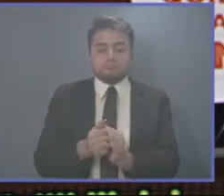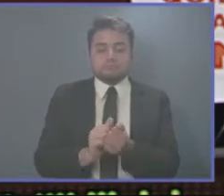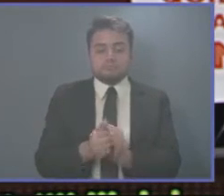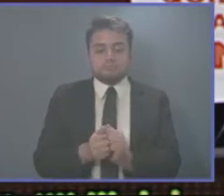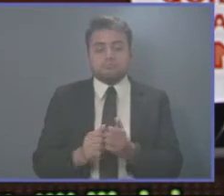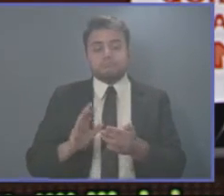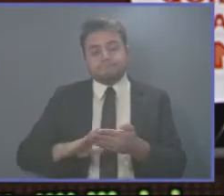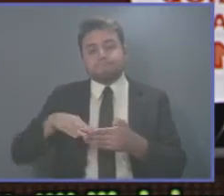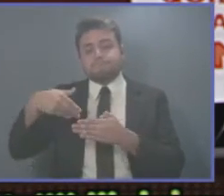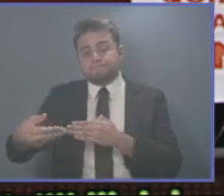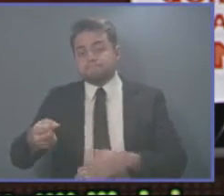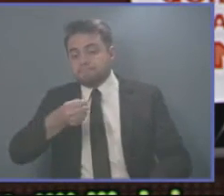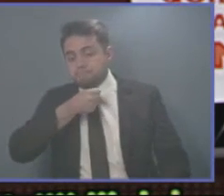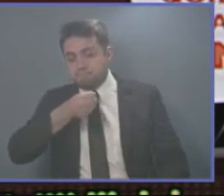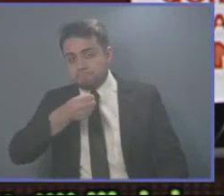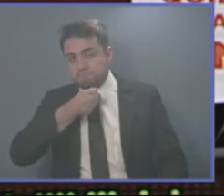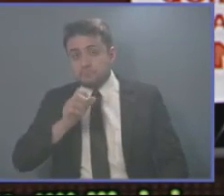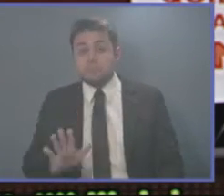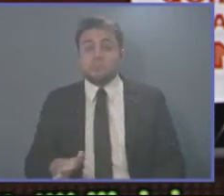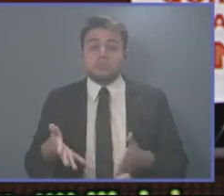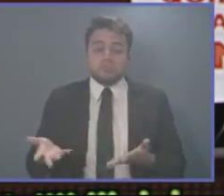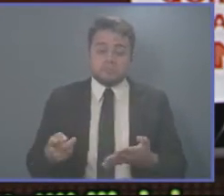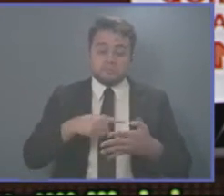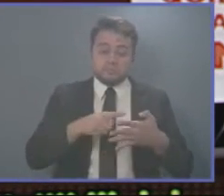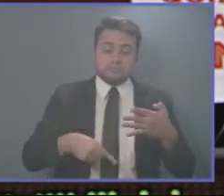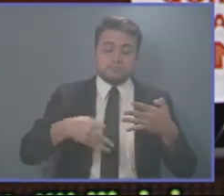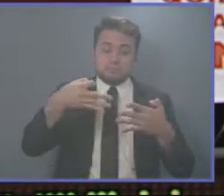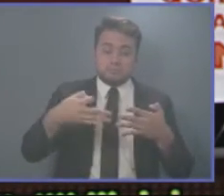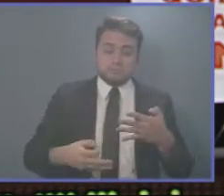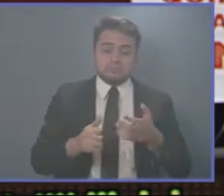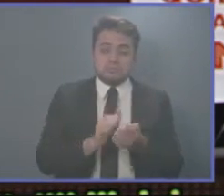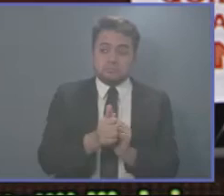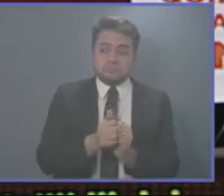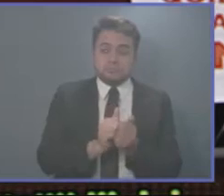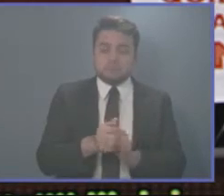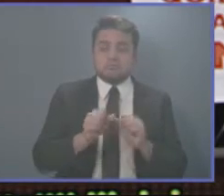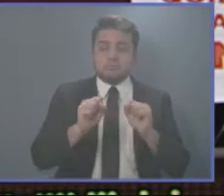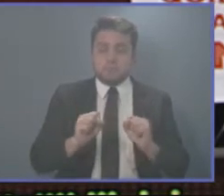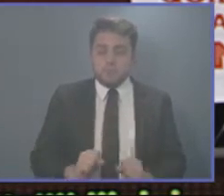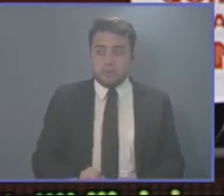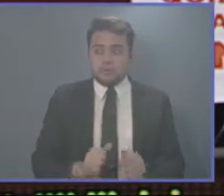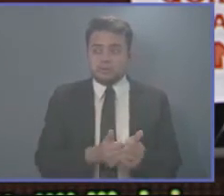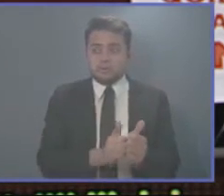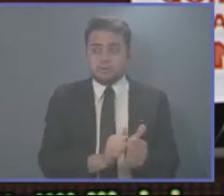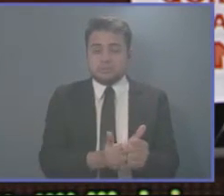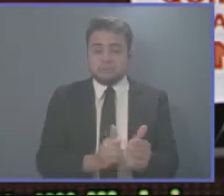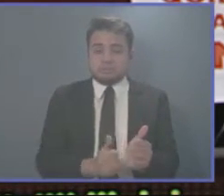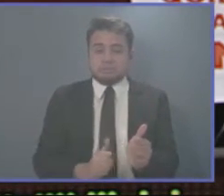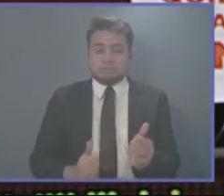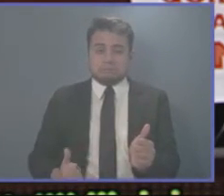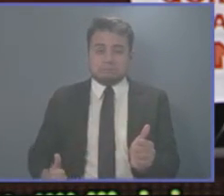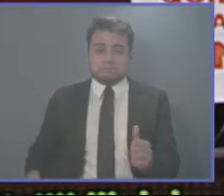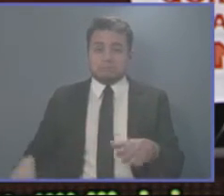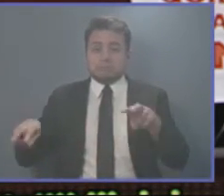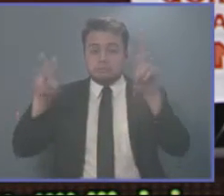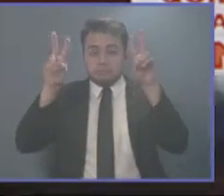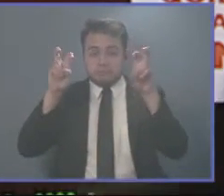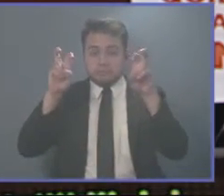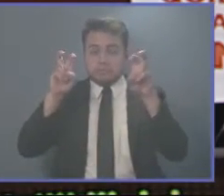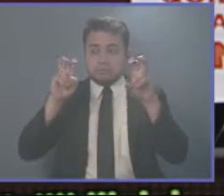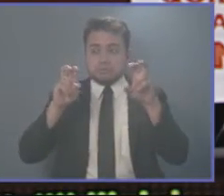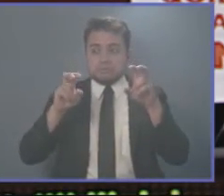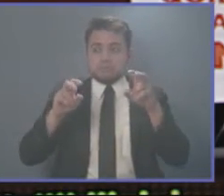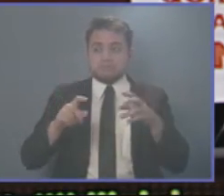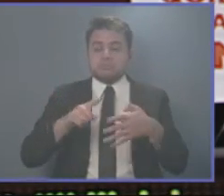porque la ley de los deportes nos puede atrasar bastante el tema del desarrollo en general de la agenda y sería